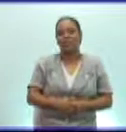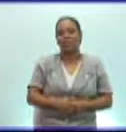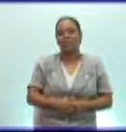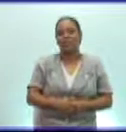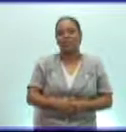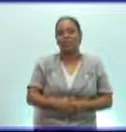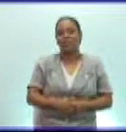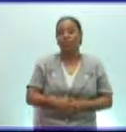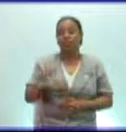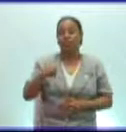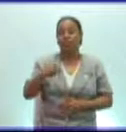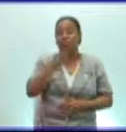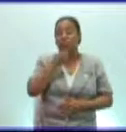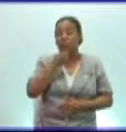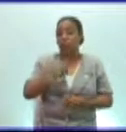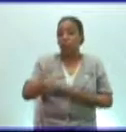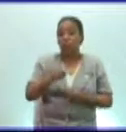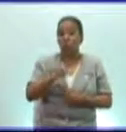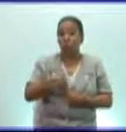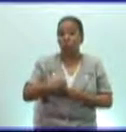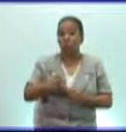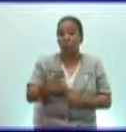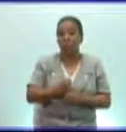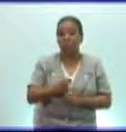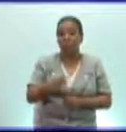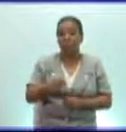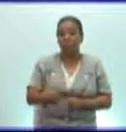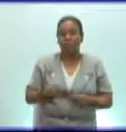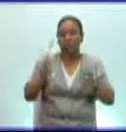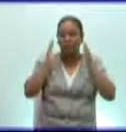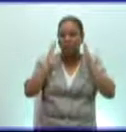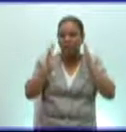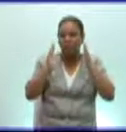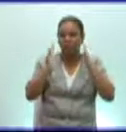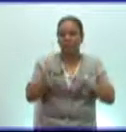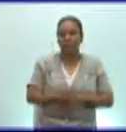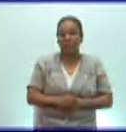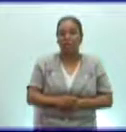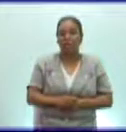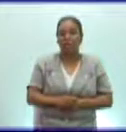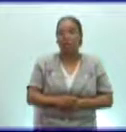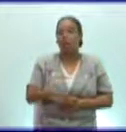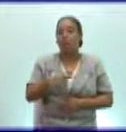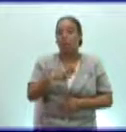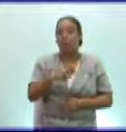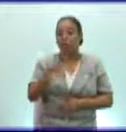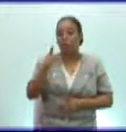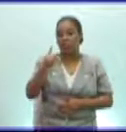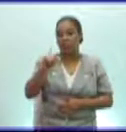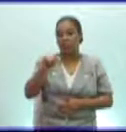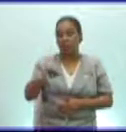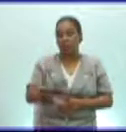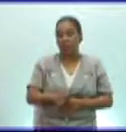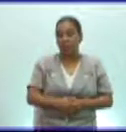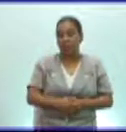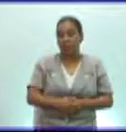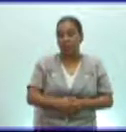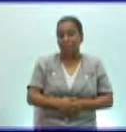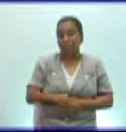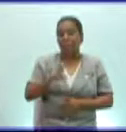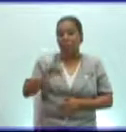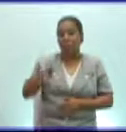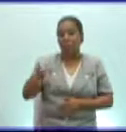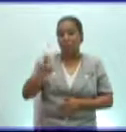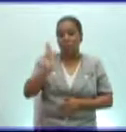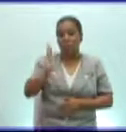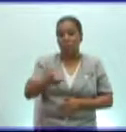Esto también lo podemos aplicar para la concentración de ion hidroxilo. Si aplicamos este factor P o este operador P